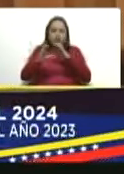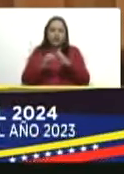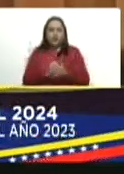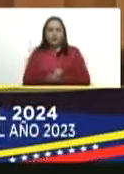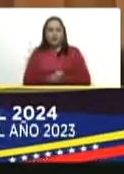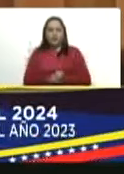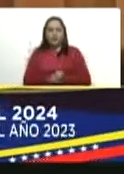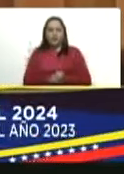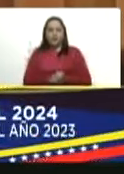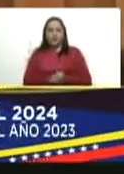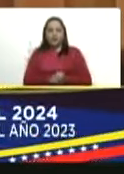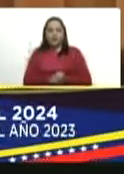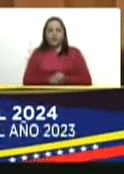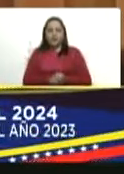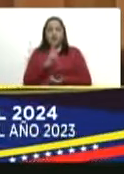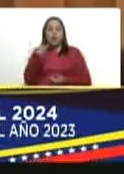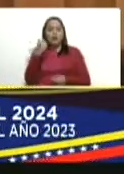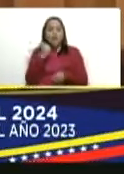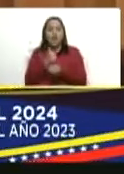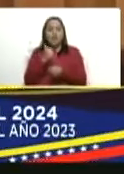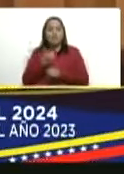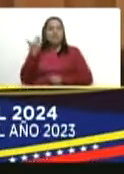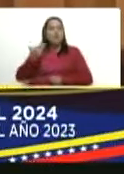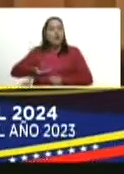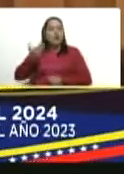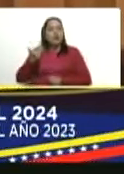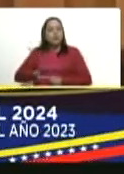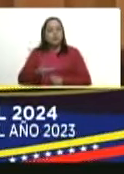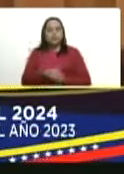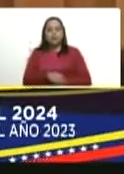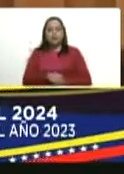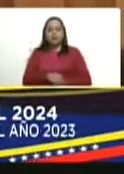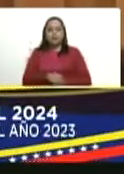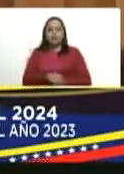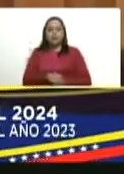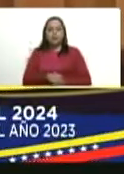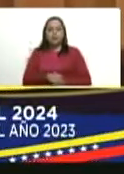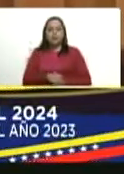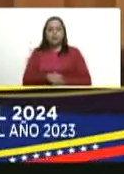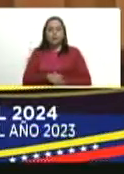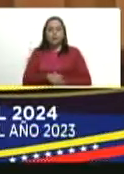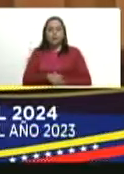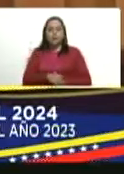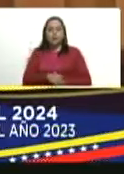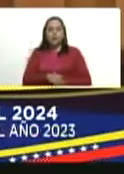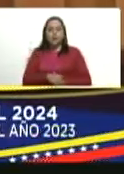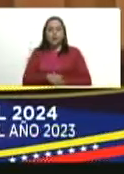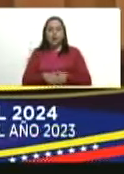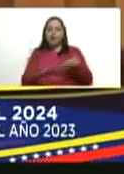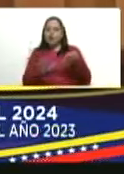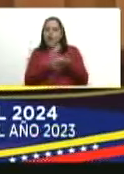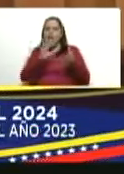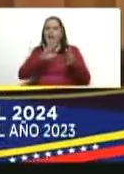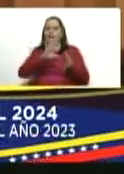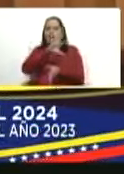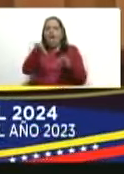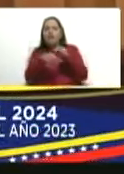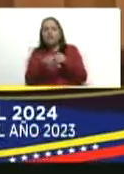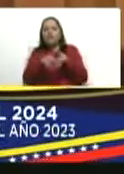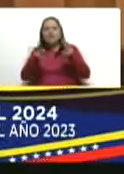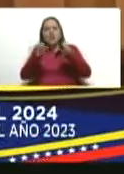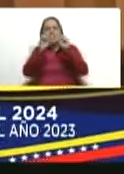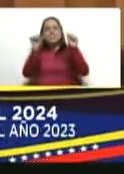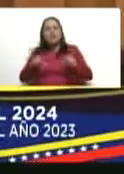Igualmente, tareas muy importantes que tienen que ver con la modernización del sistema de